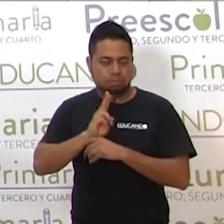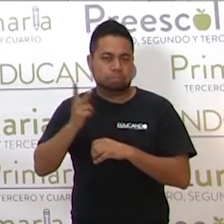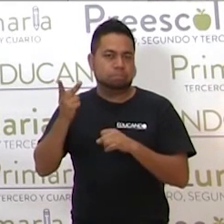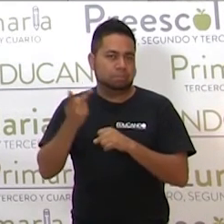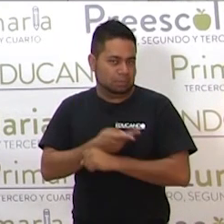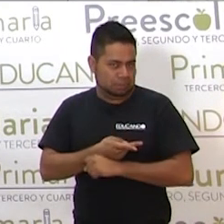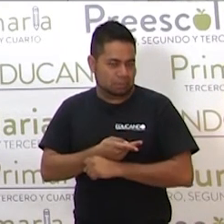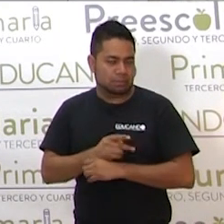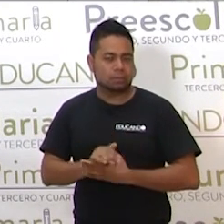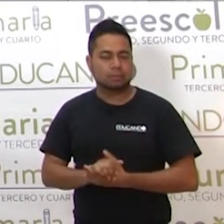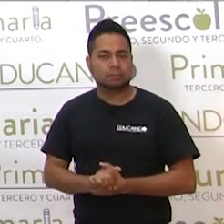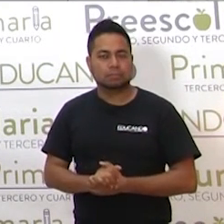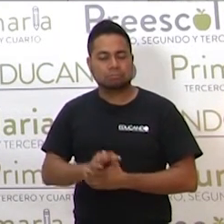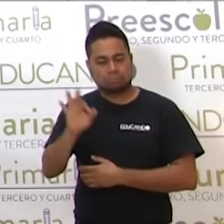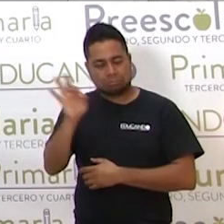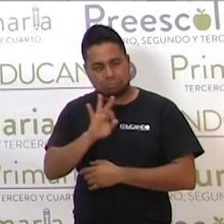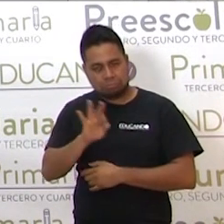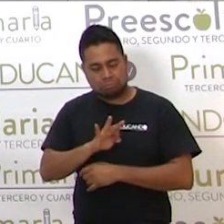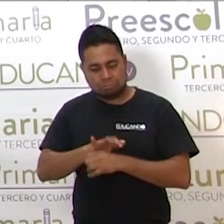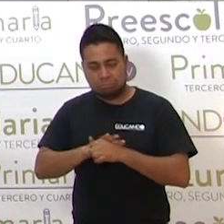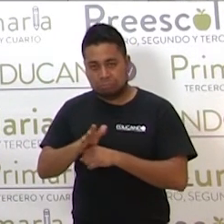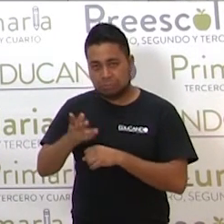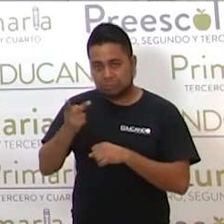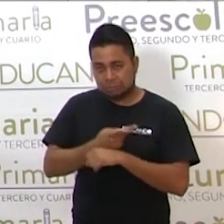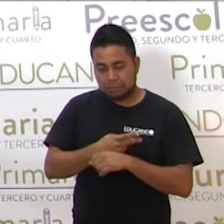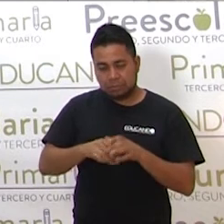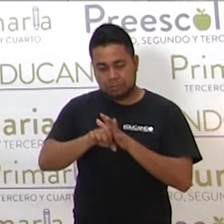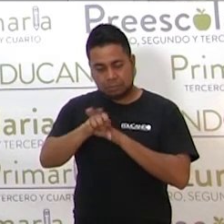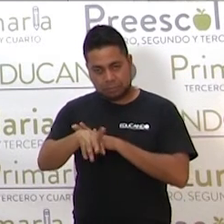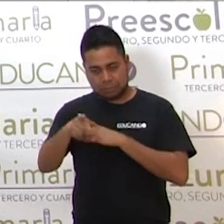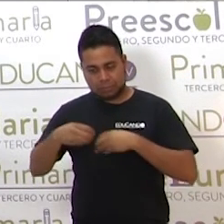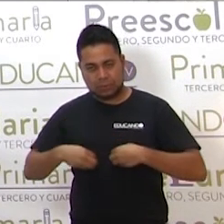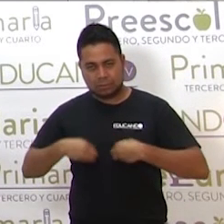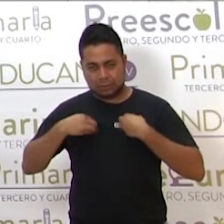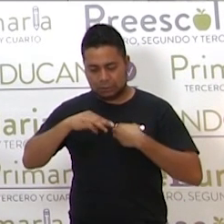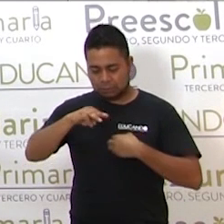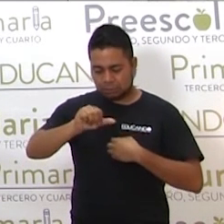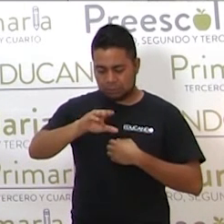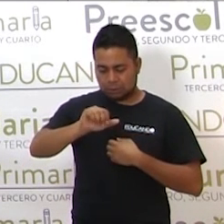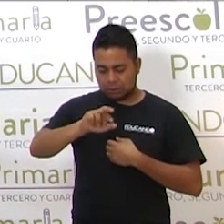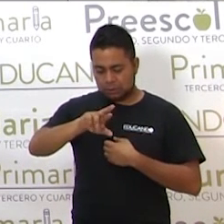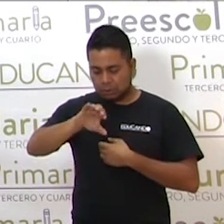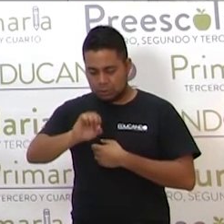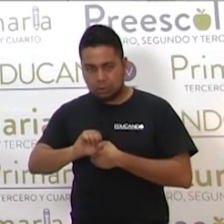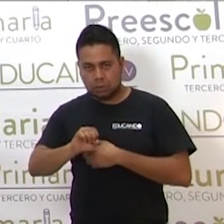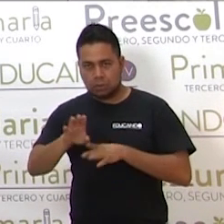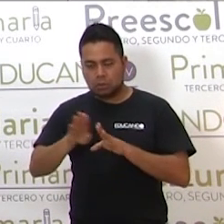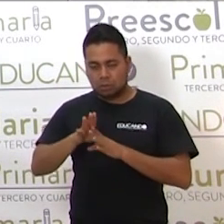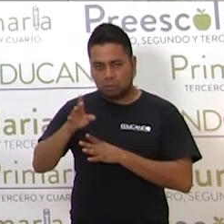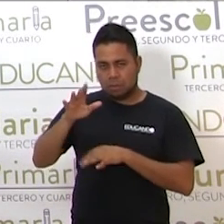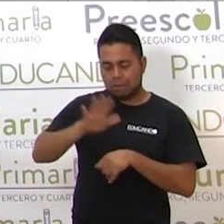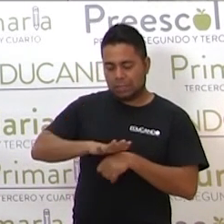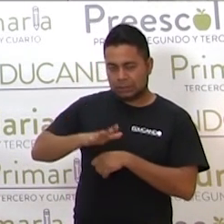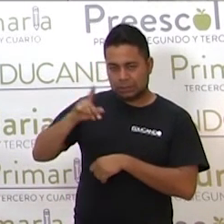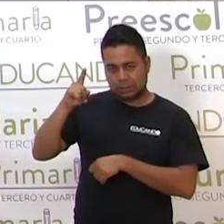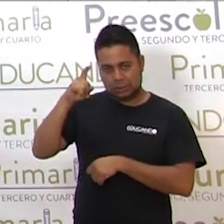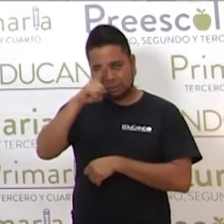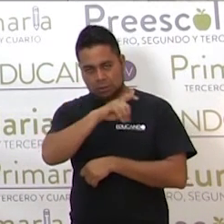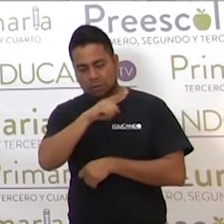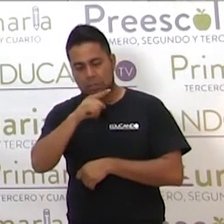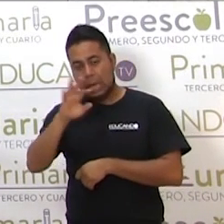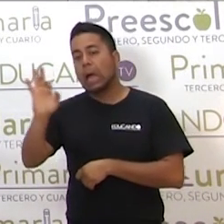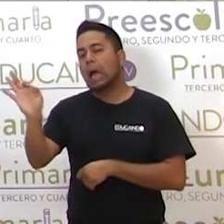Aunque tal vez el posible efecto es que la vida de Macario y sus personajes se complicaría. Podría ser, estoy